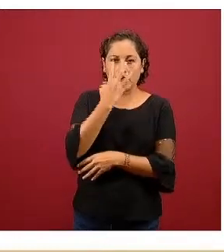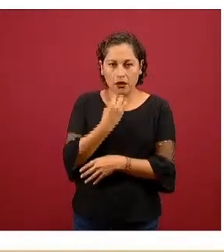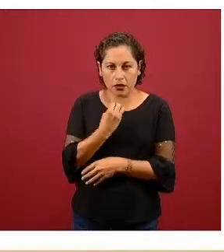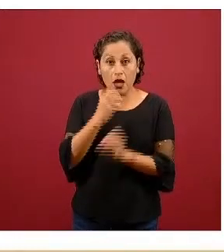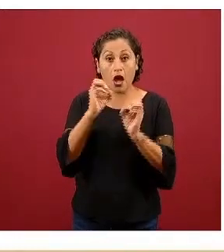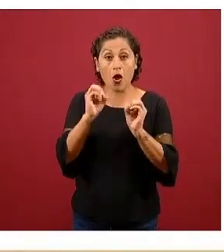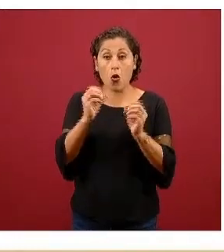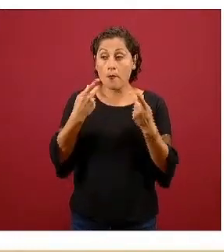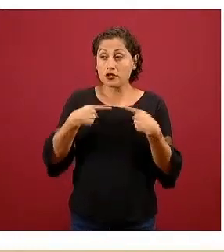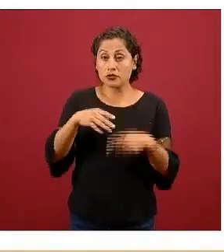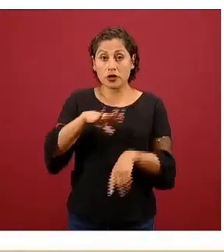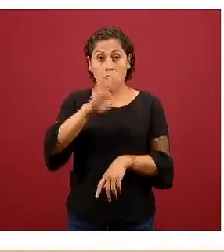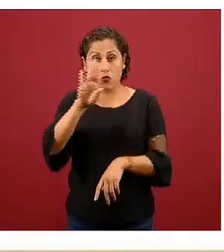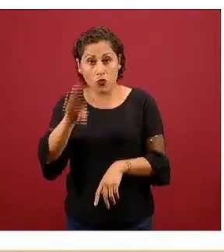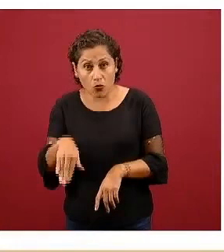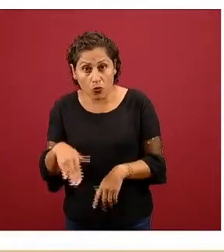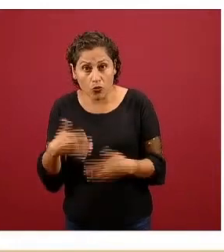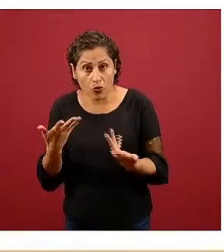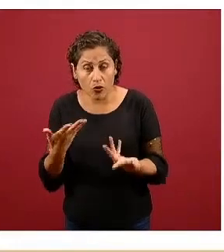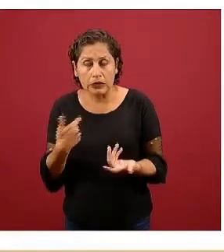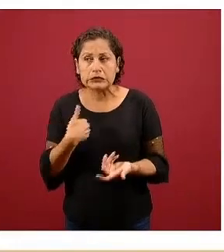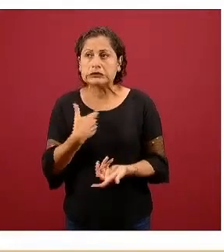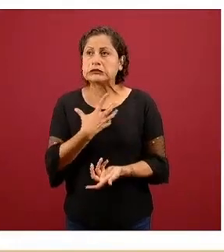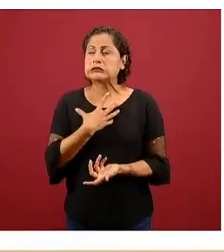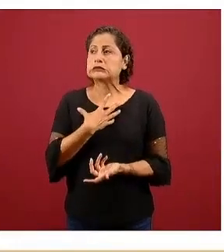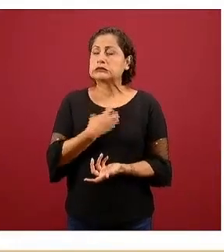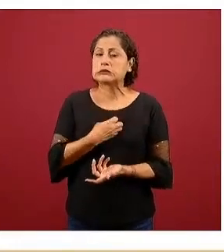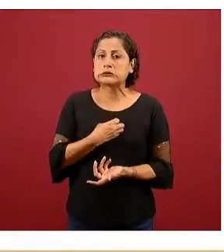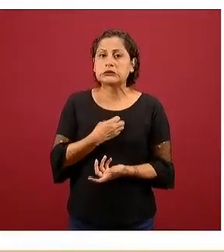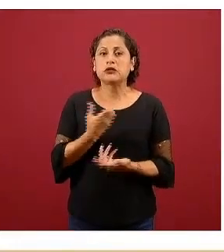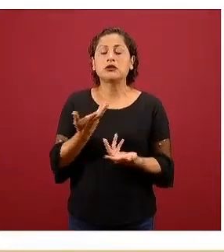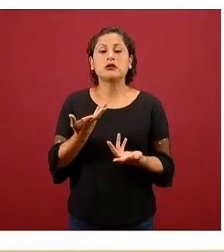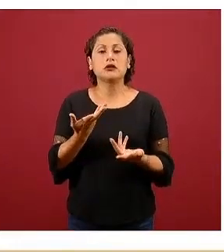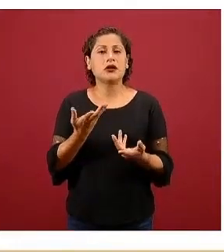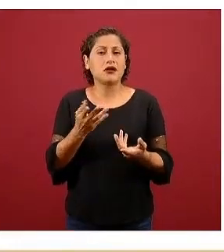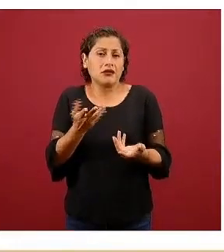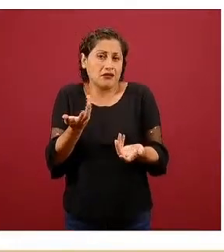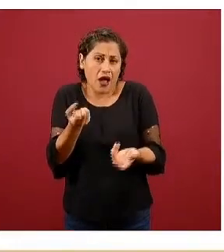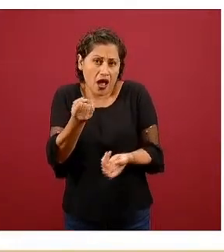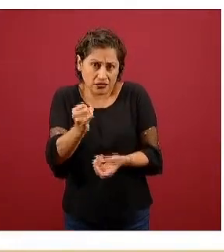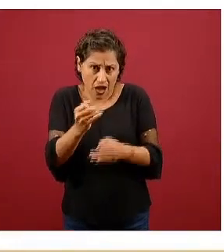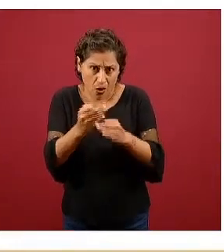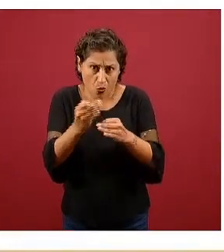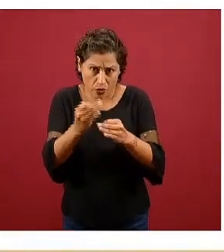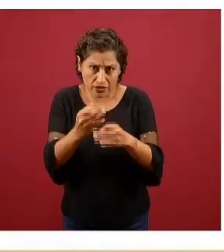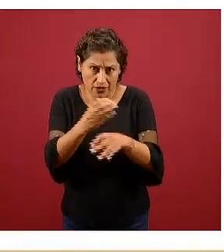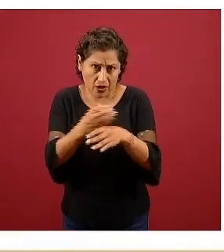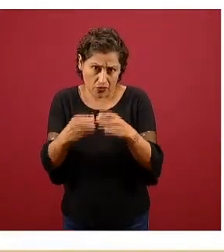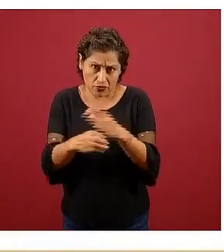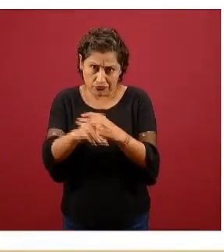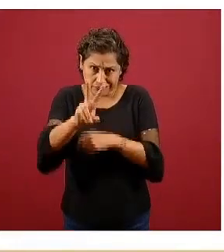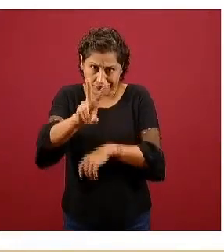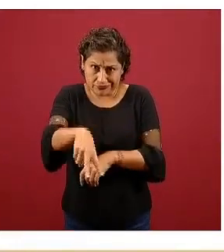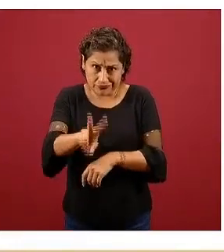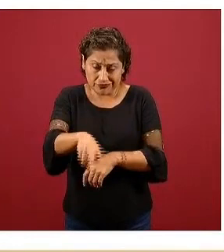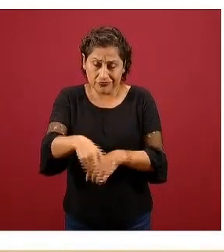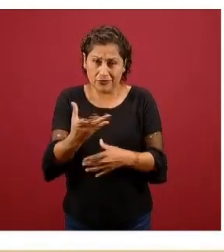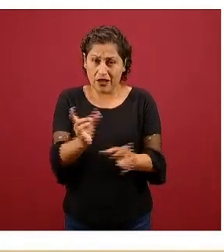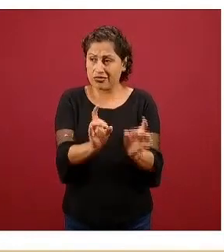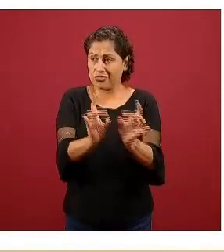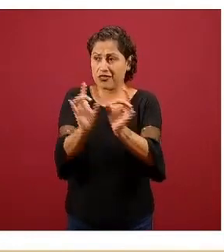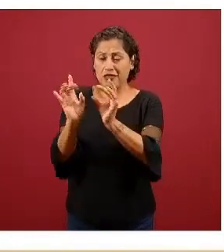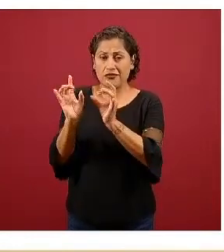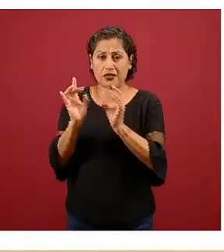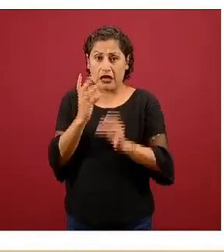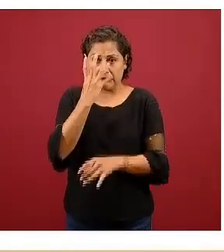duelo, cosas que están pasando en la actualidad. Eso es la tristeza, una emoción que va y